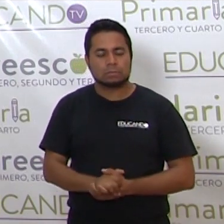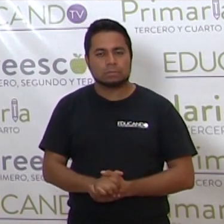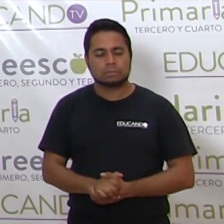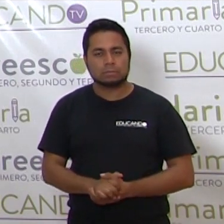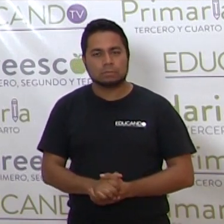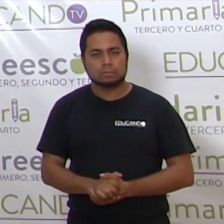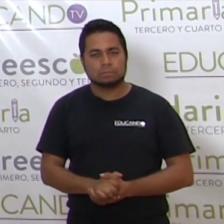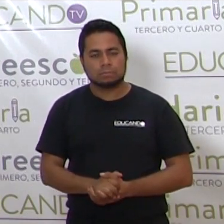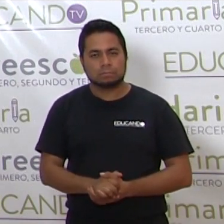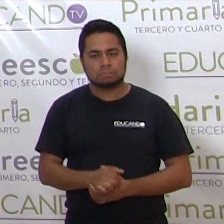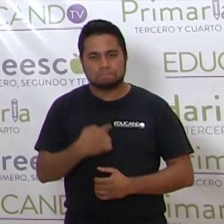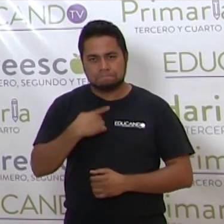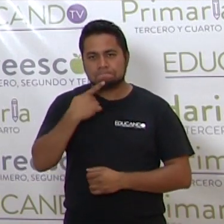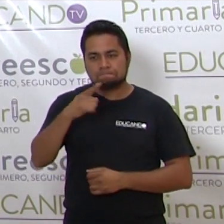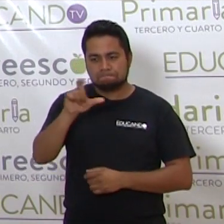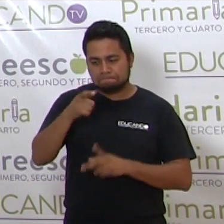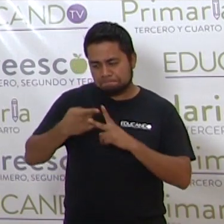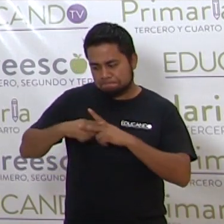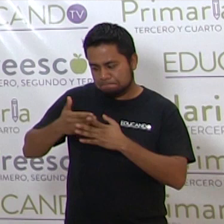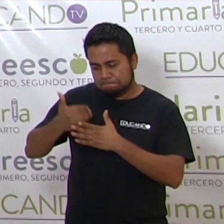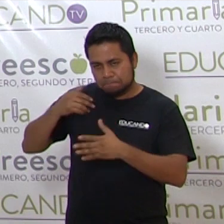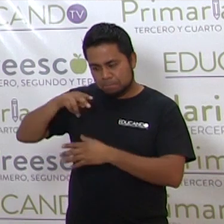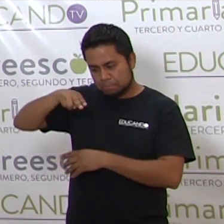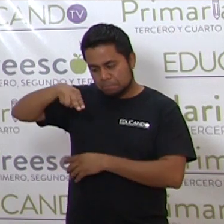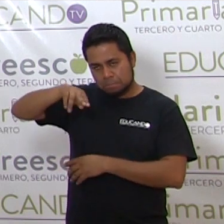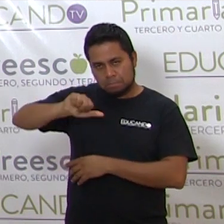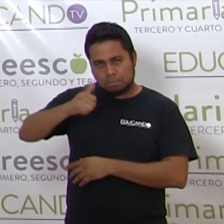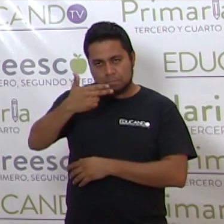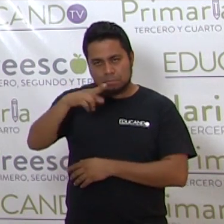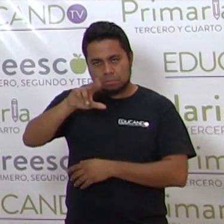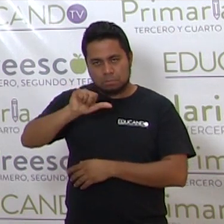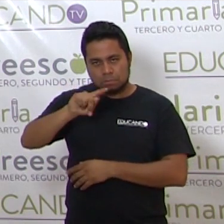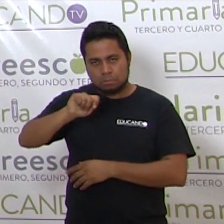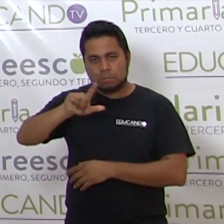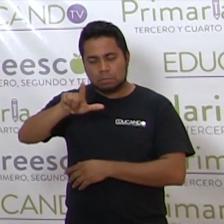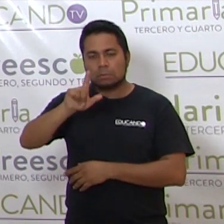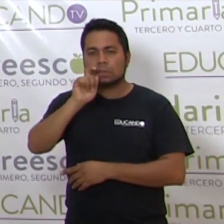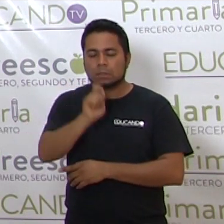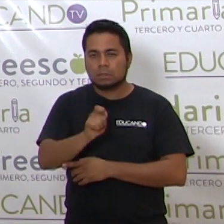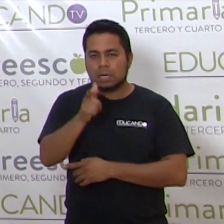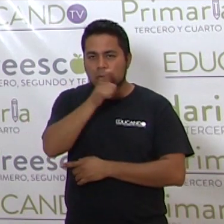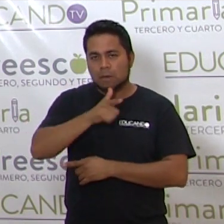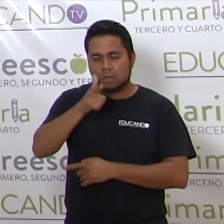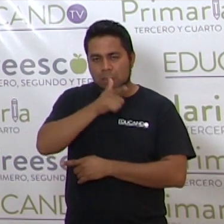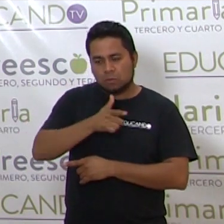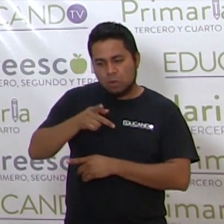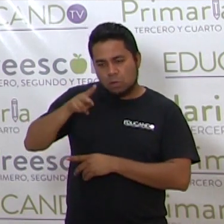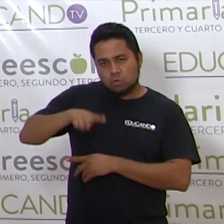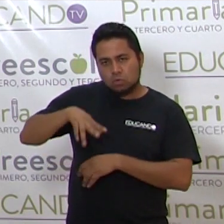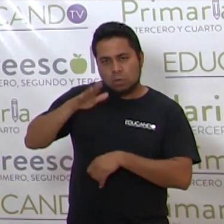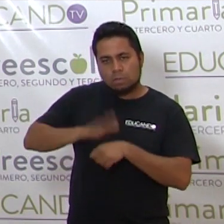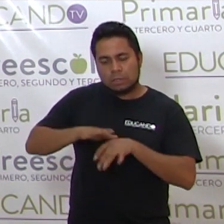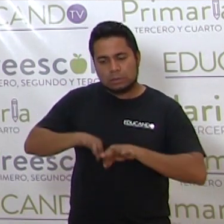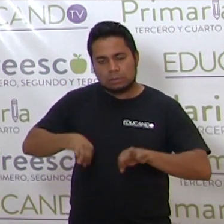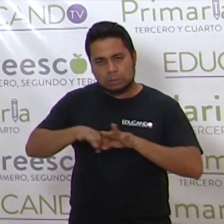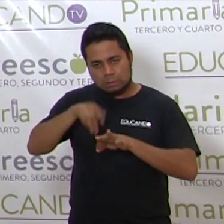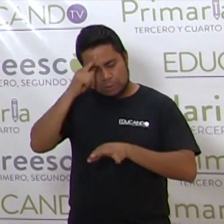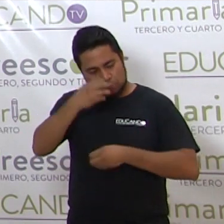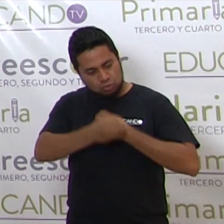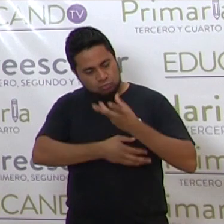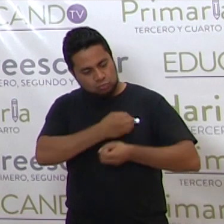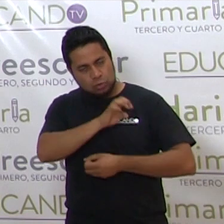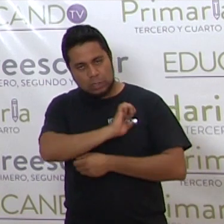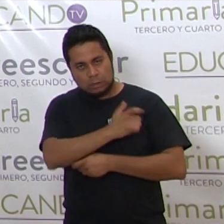como ya les dije al principio el náhuatl entonces es la lengua originaria que más ha contribuido al español